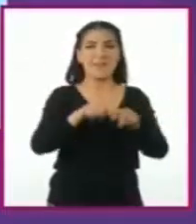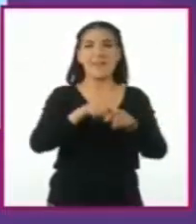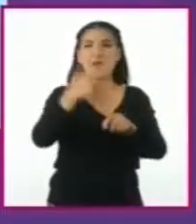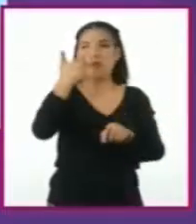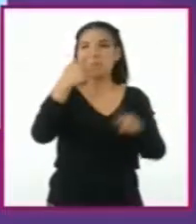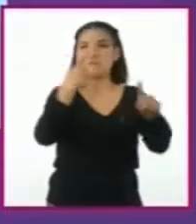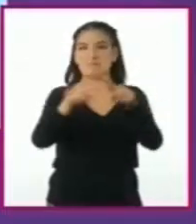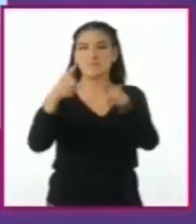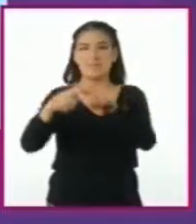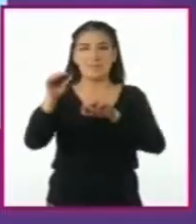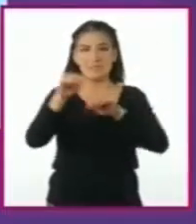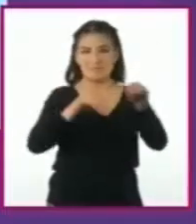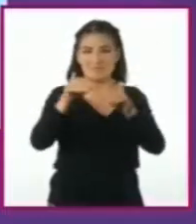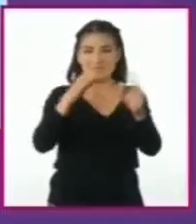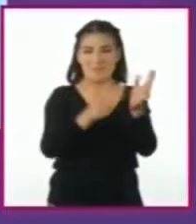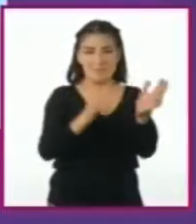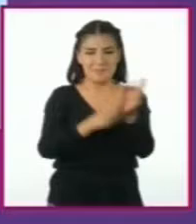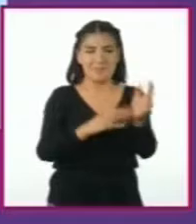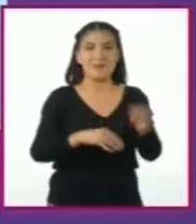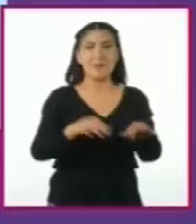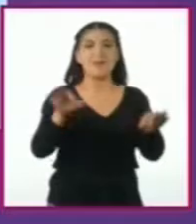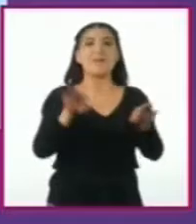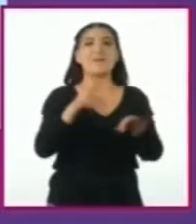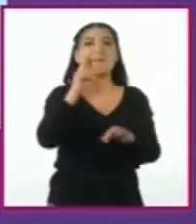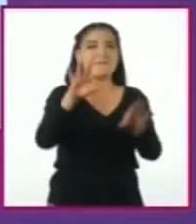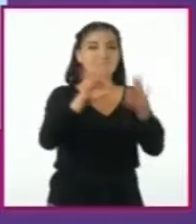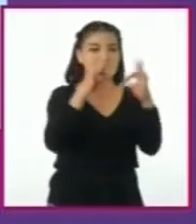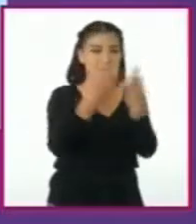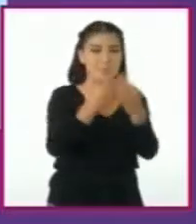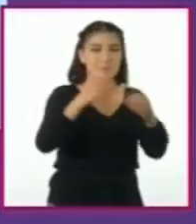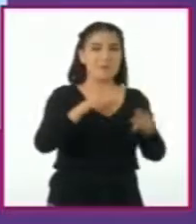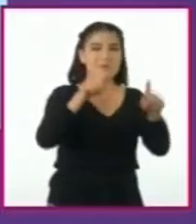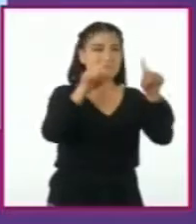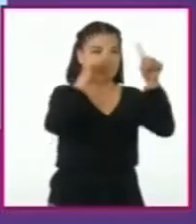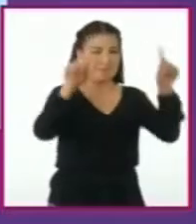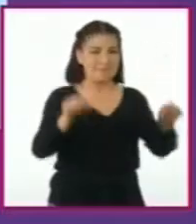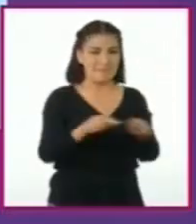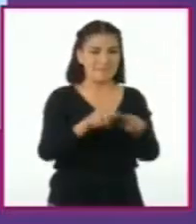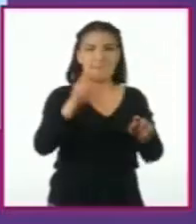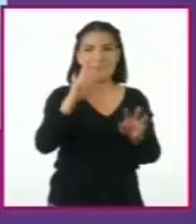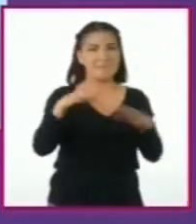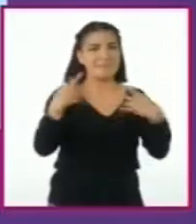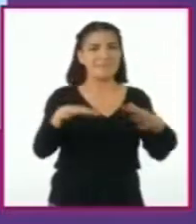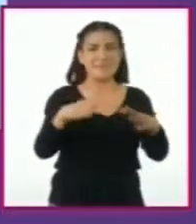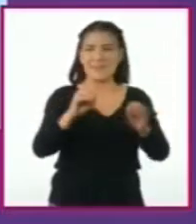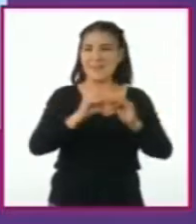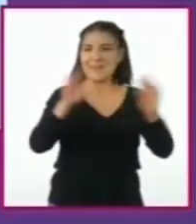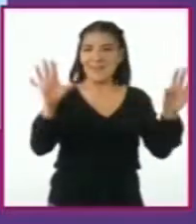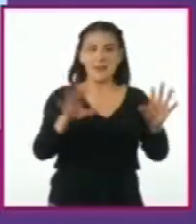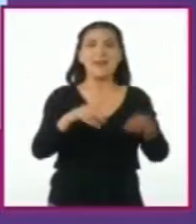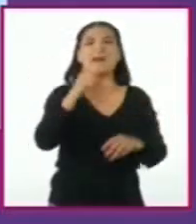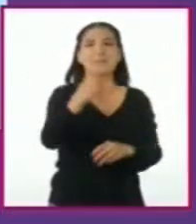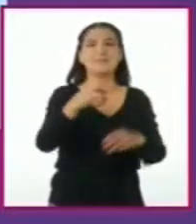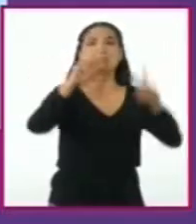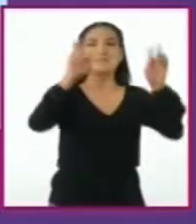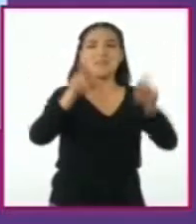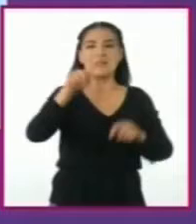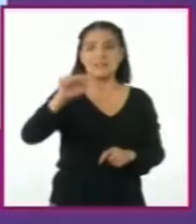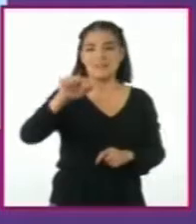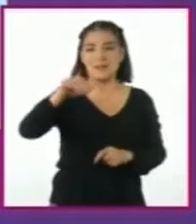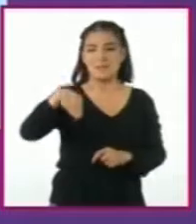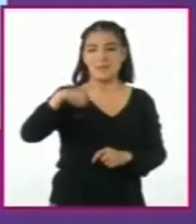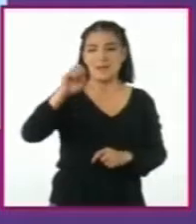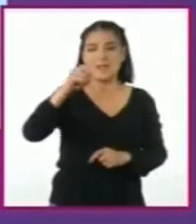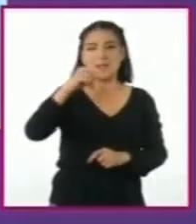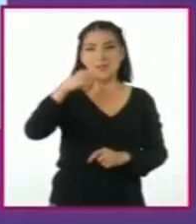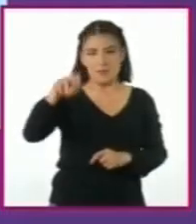de papel. Los formatos en la imagen están superpuestos y son denominados tamaño